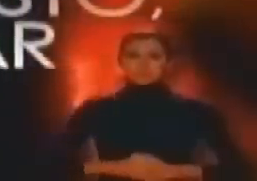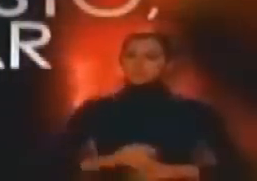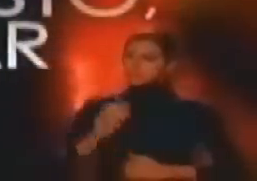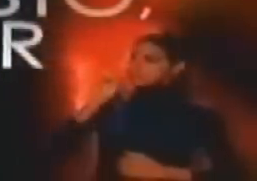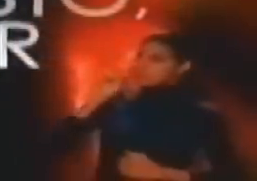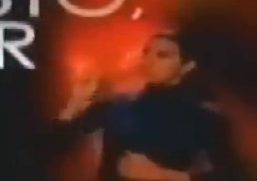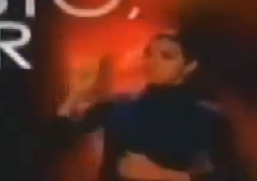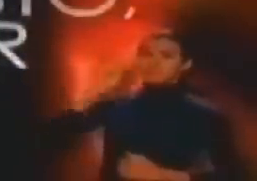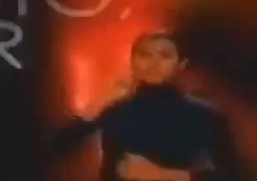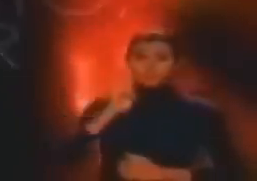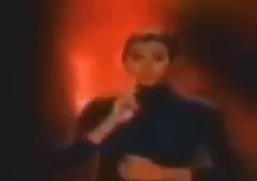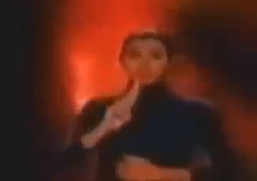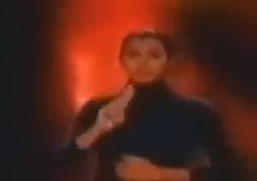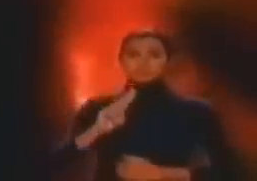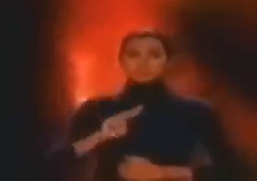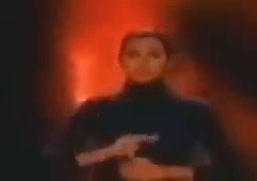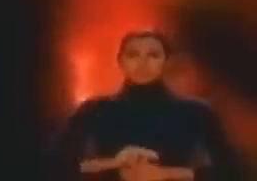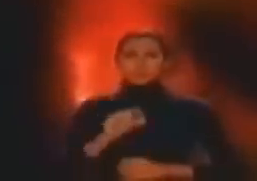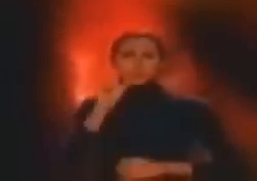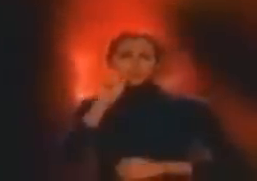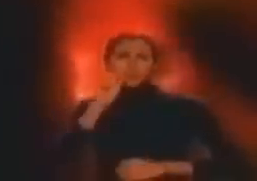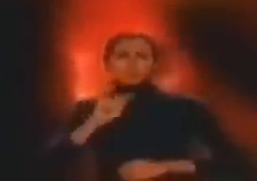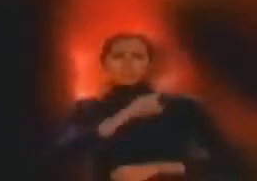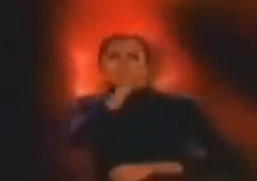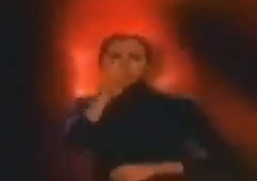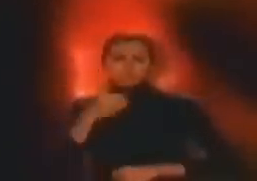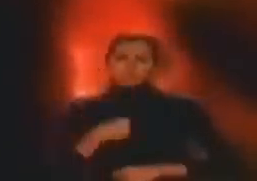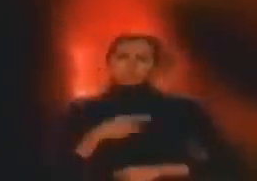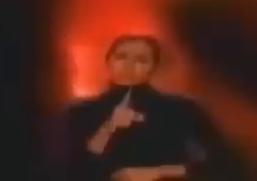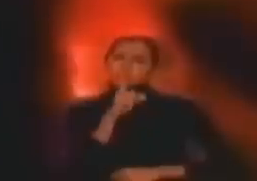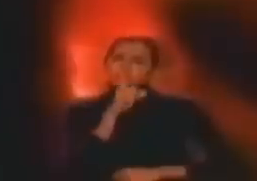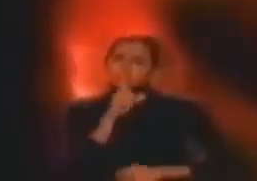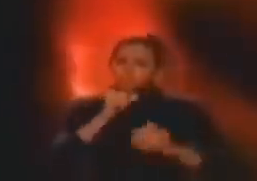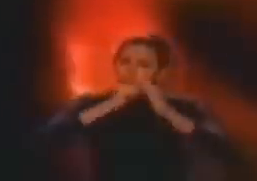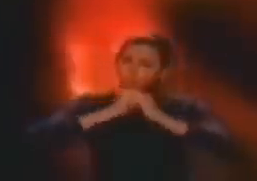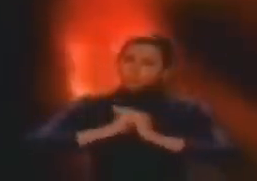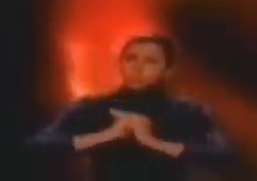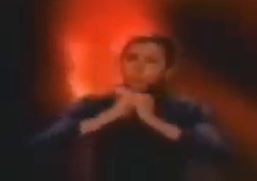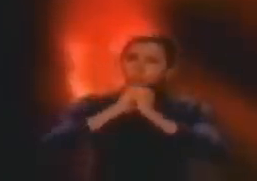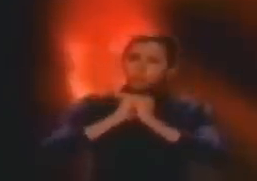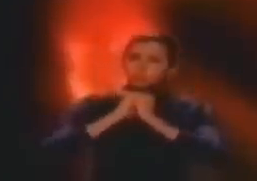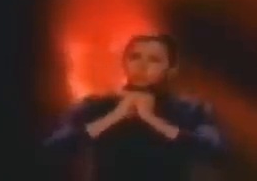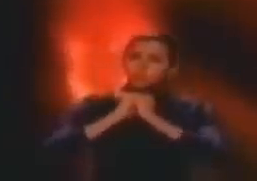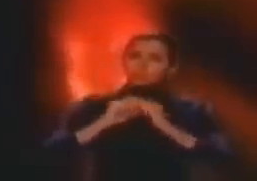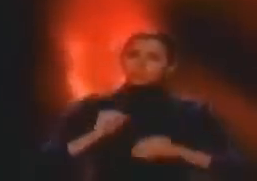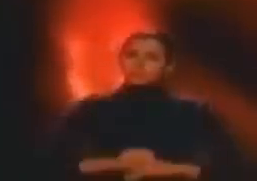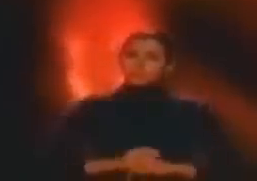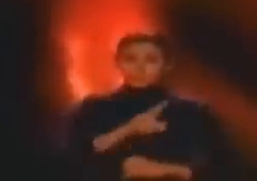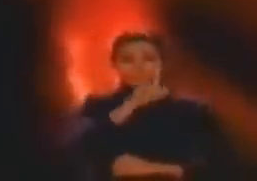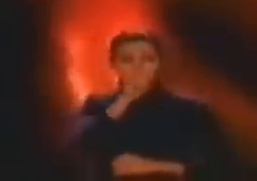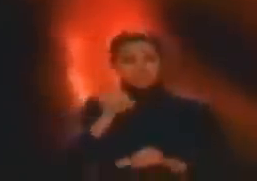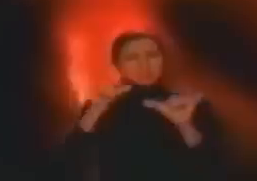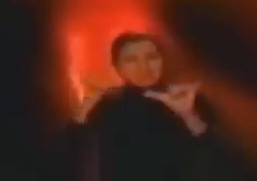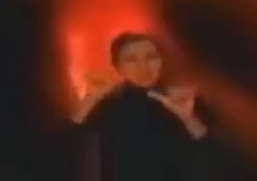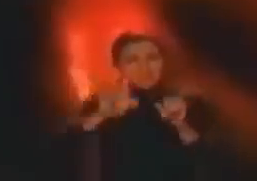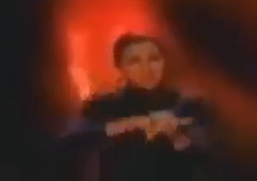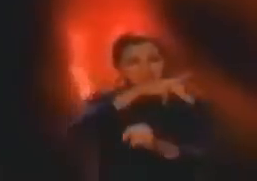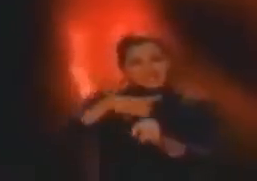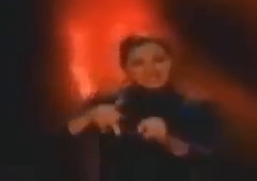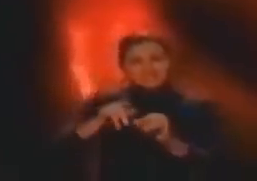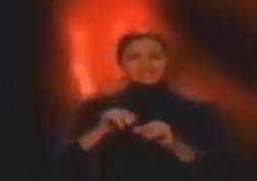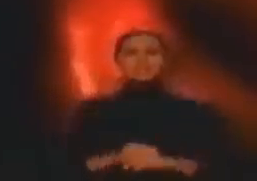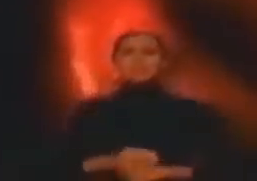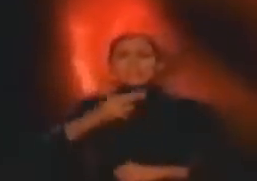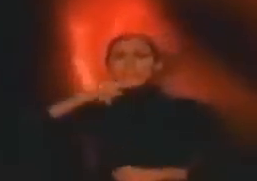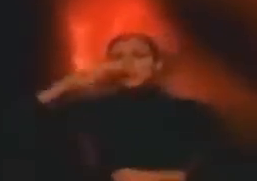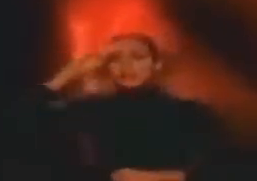Lo hemos visto, Bolívar. Y un poco le pregunté en silencio, orando, aquella pregunta de Neruda: